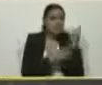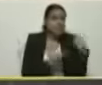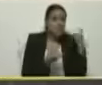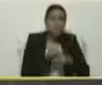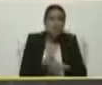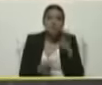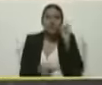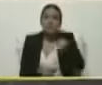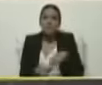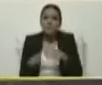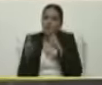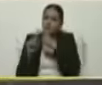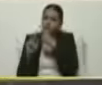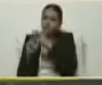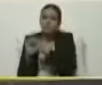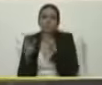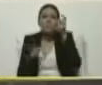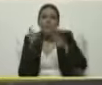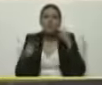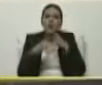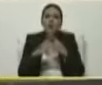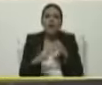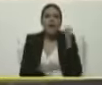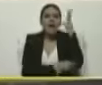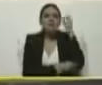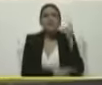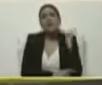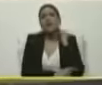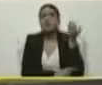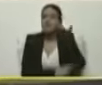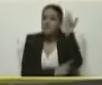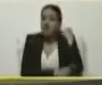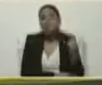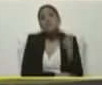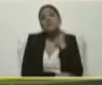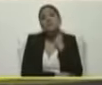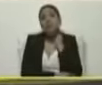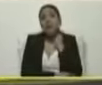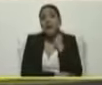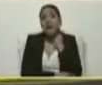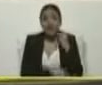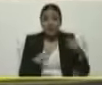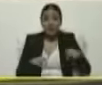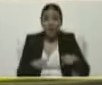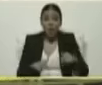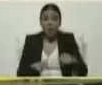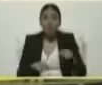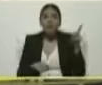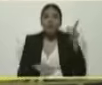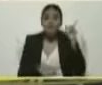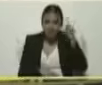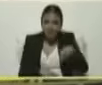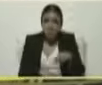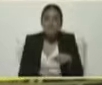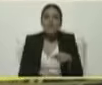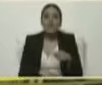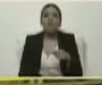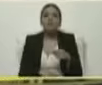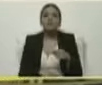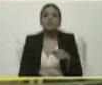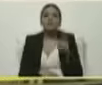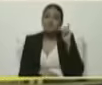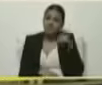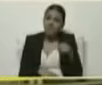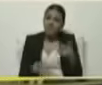el Chino Cam, que en paz descanse, el fiscal actual, Tarek William Saad, era diputado, el